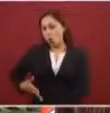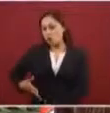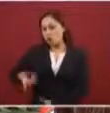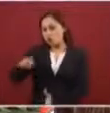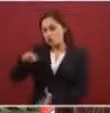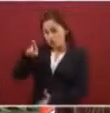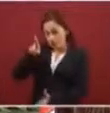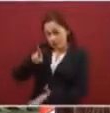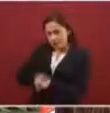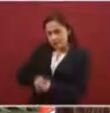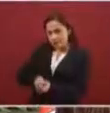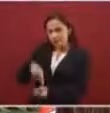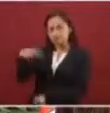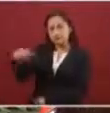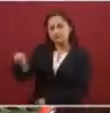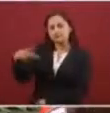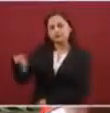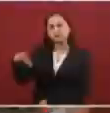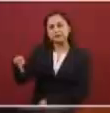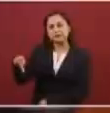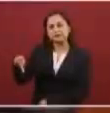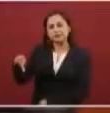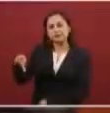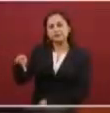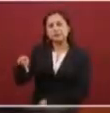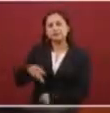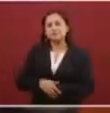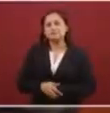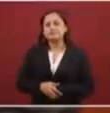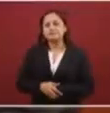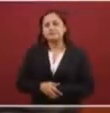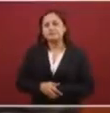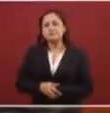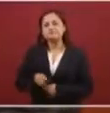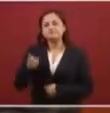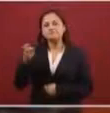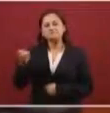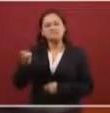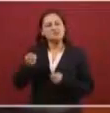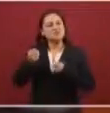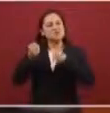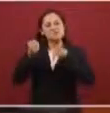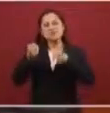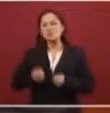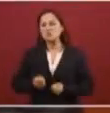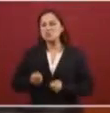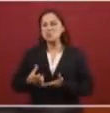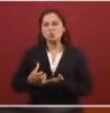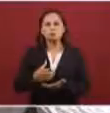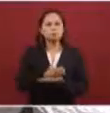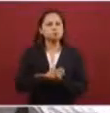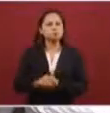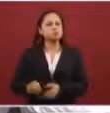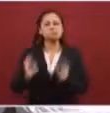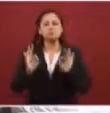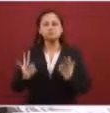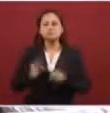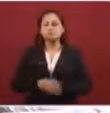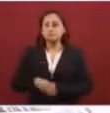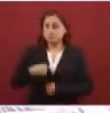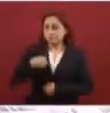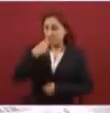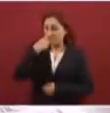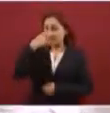poner por delante para obtener buenos resultados. Yo les felicito por